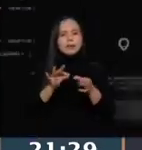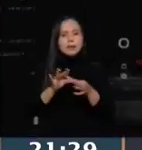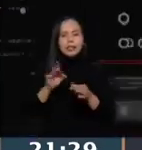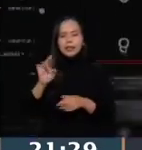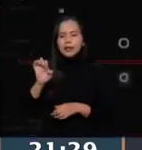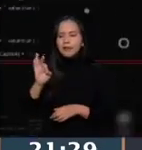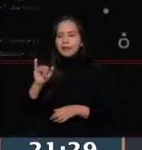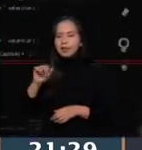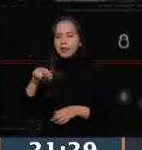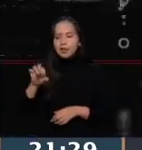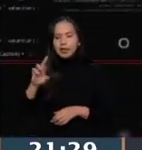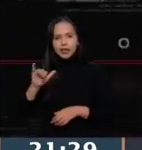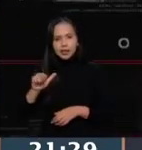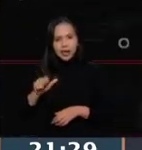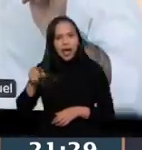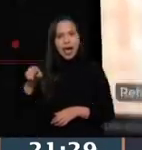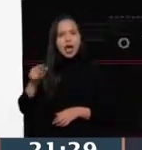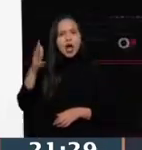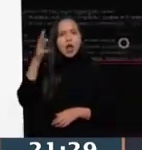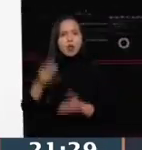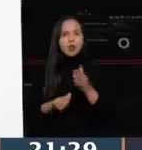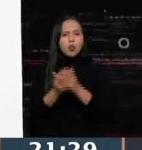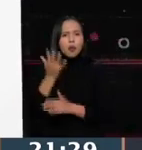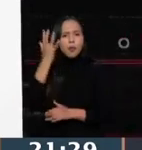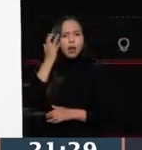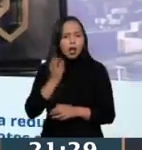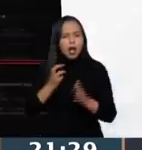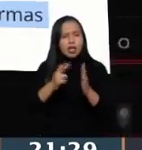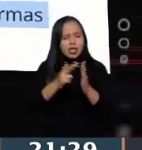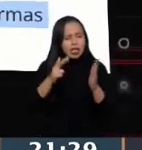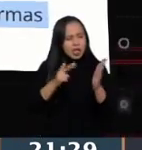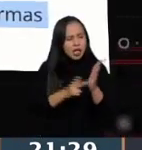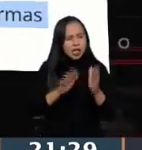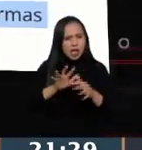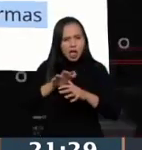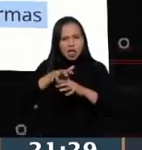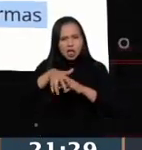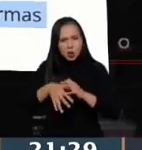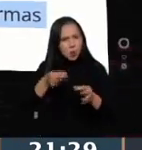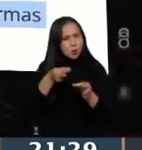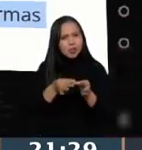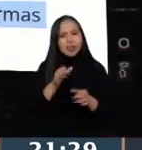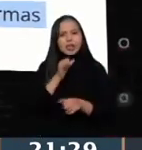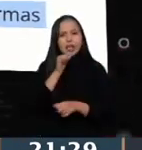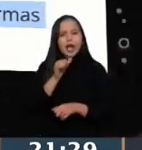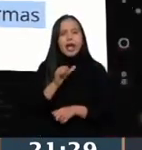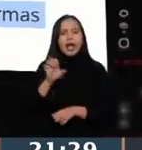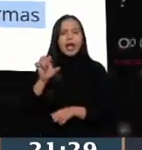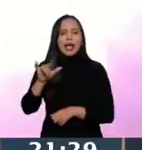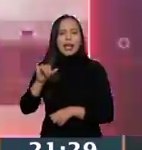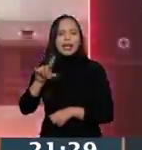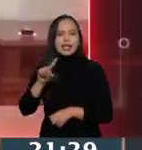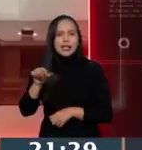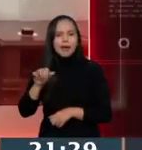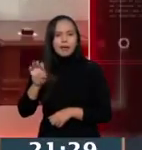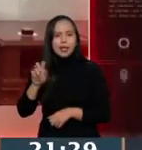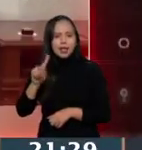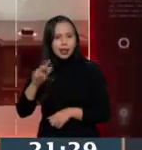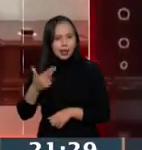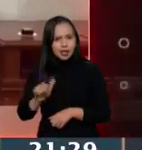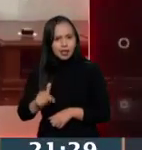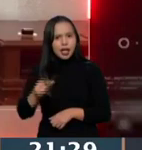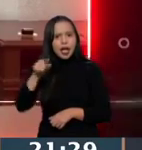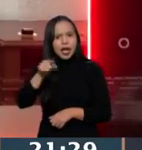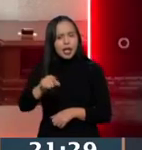refinería de Cadereyta, ubicada en Nuevo León, no cumple con las normas ambientales. Elizabeth Andrade, subdirectora de producción de petrolíferos